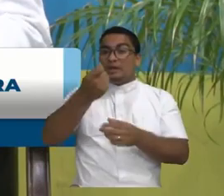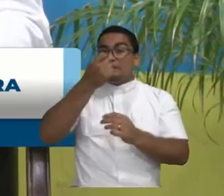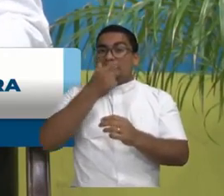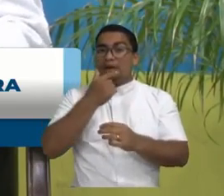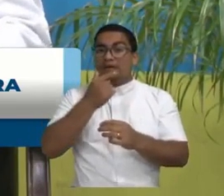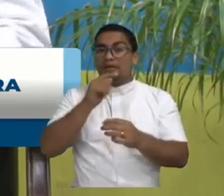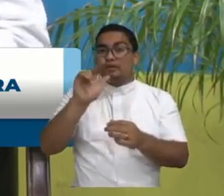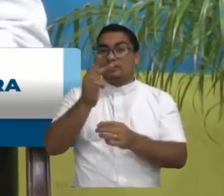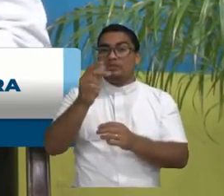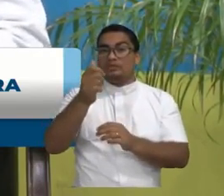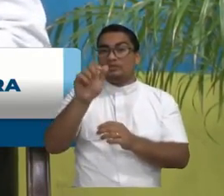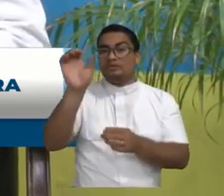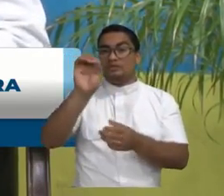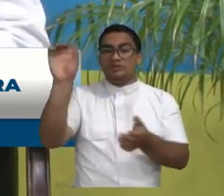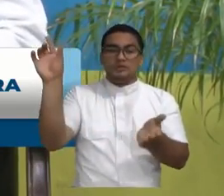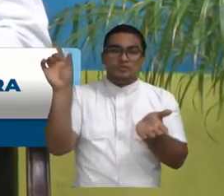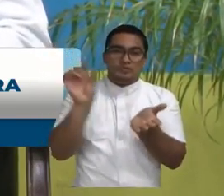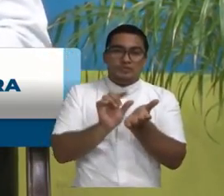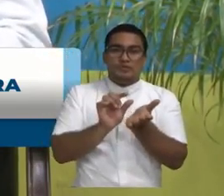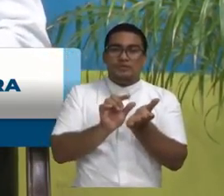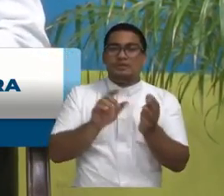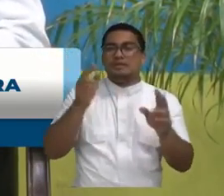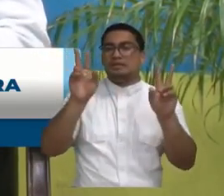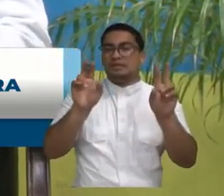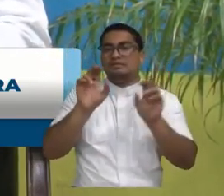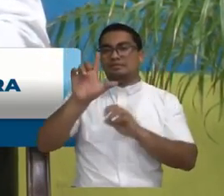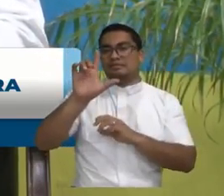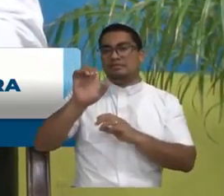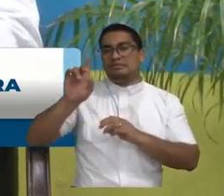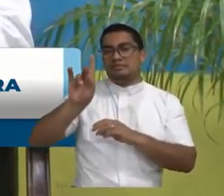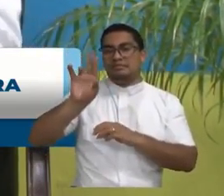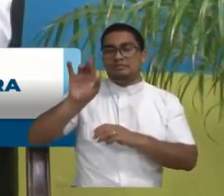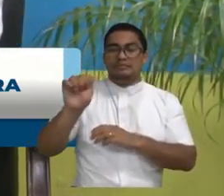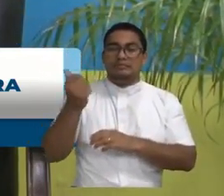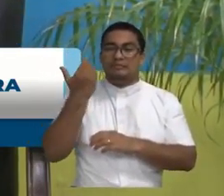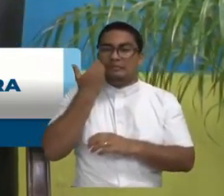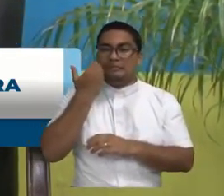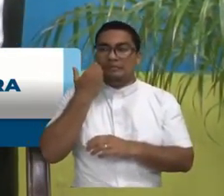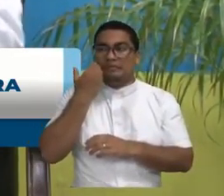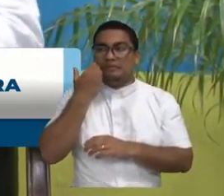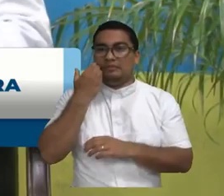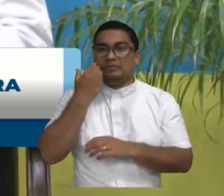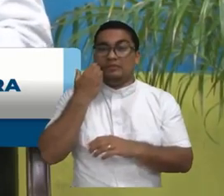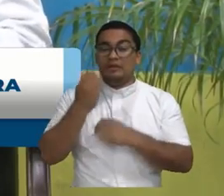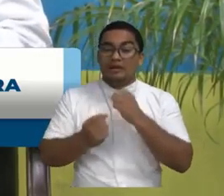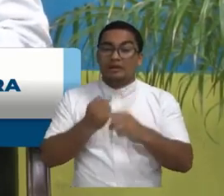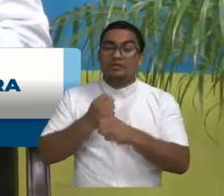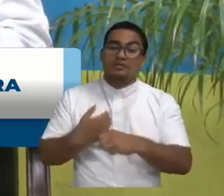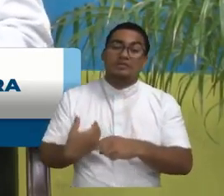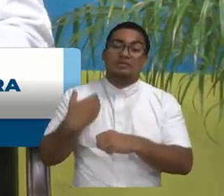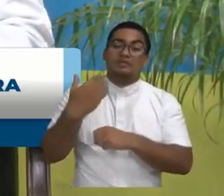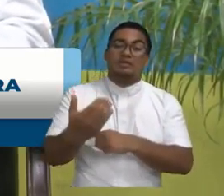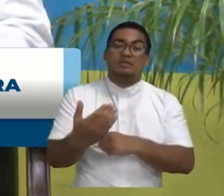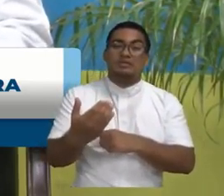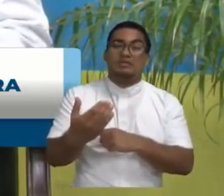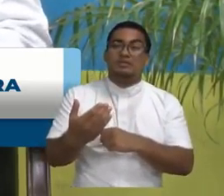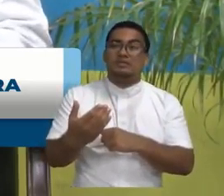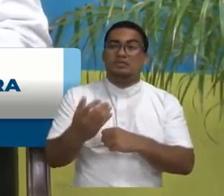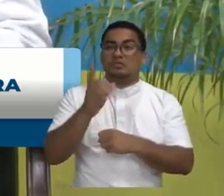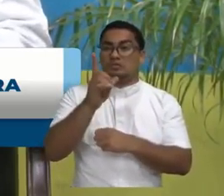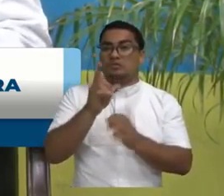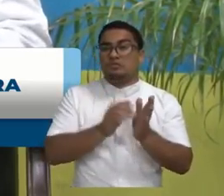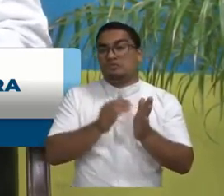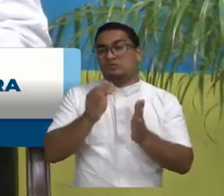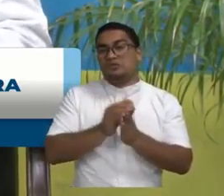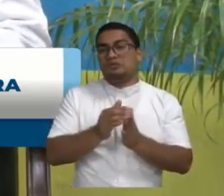hasta un 86% los casos de lepra. Es decir, que al año posterior de iniciar la terapia comenzaron a verse nada más 1 millón de